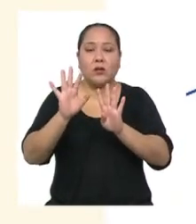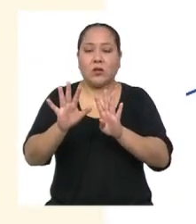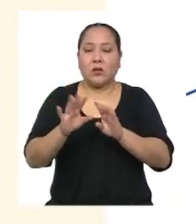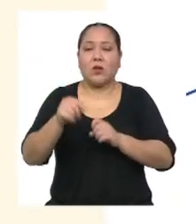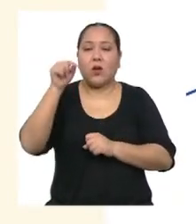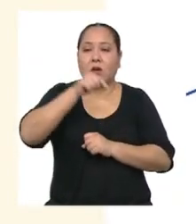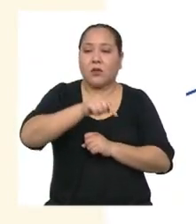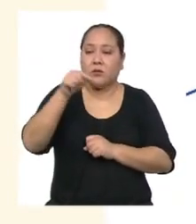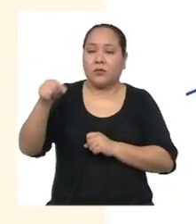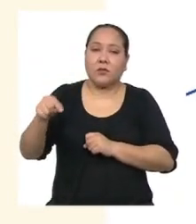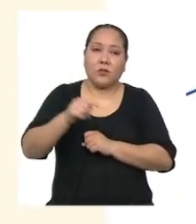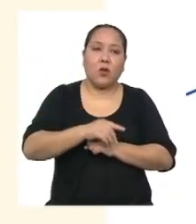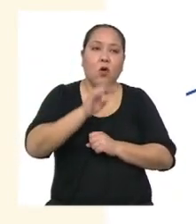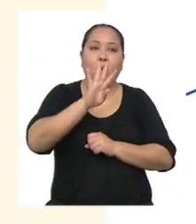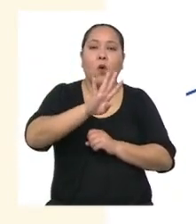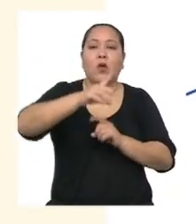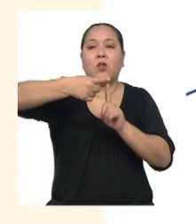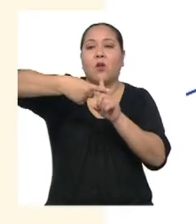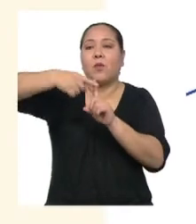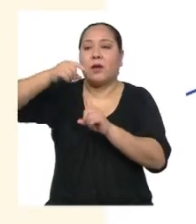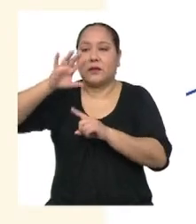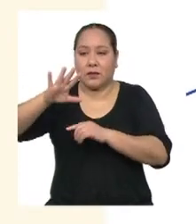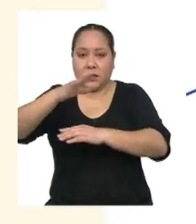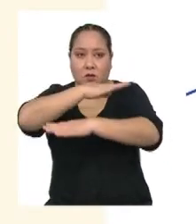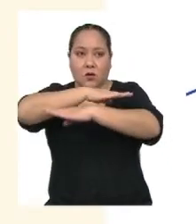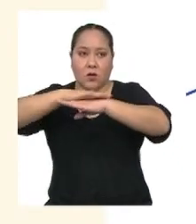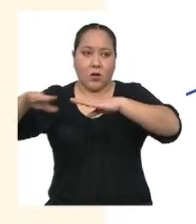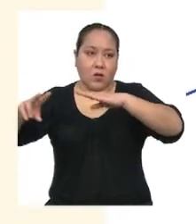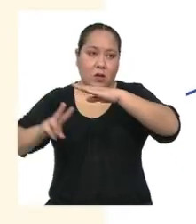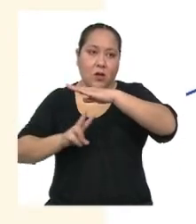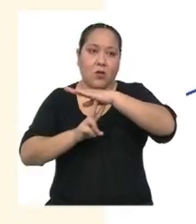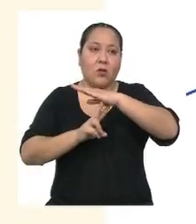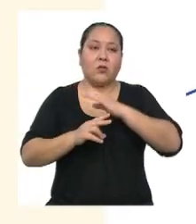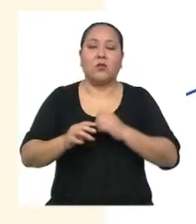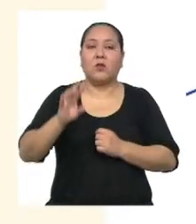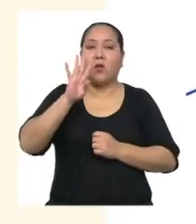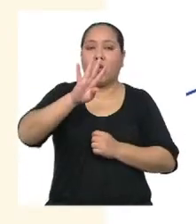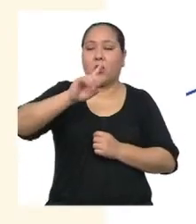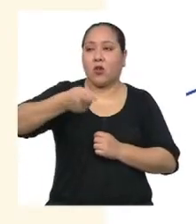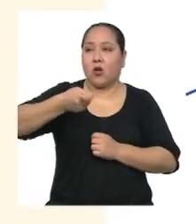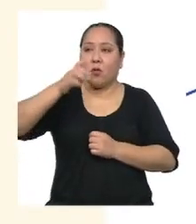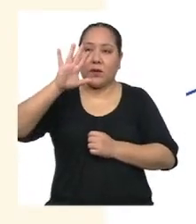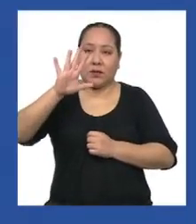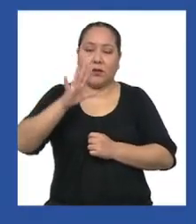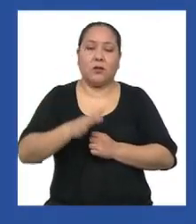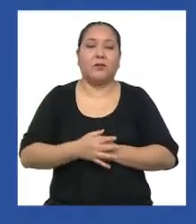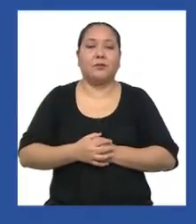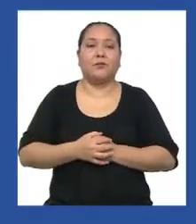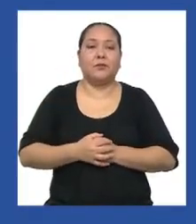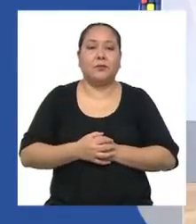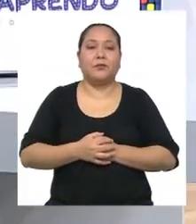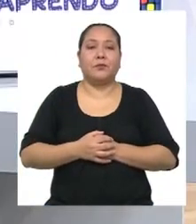media aritmética de 4 y 5 y obtenemos el valor de la mediana, que es 4,5.